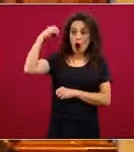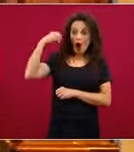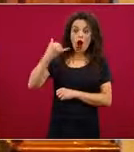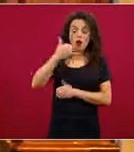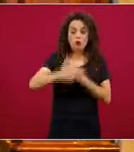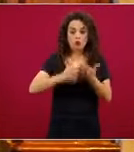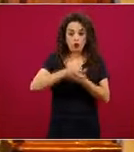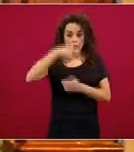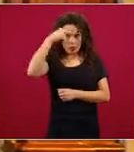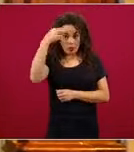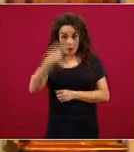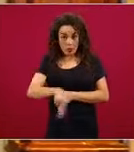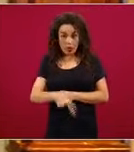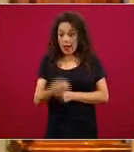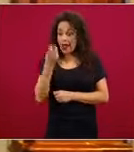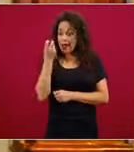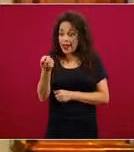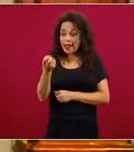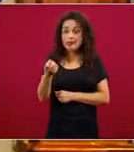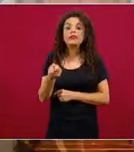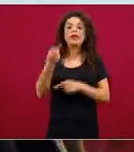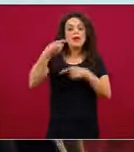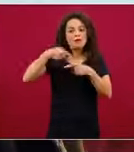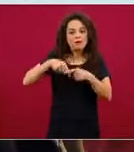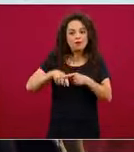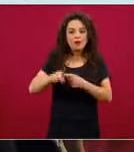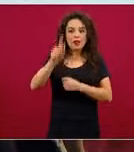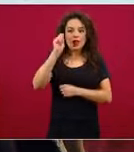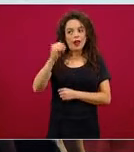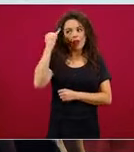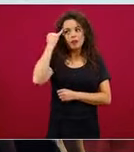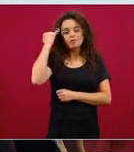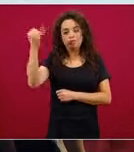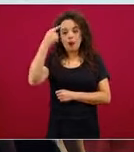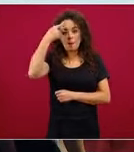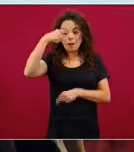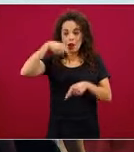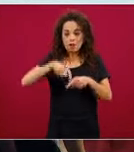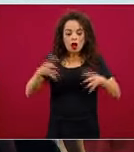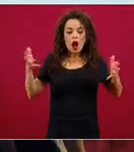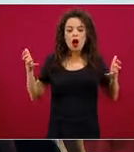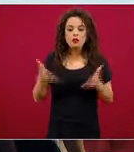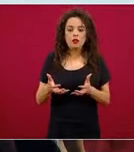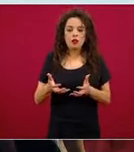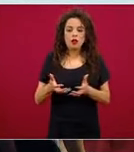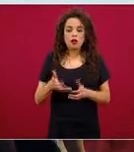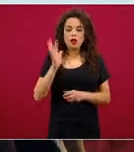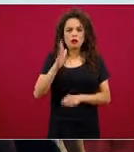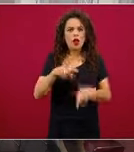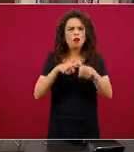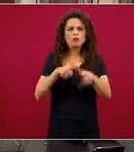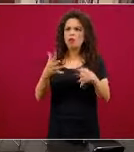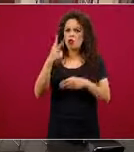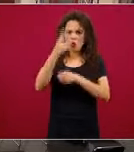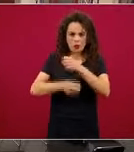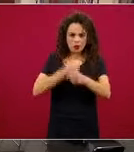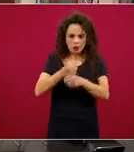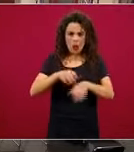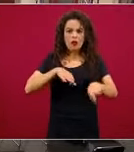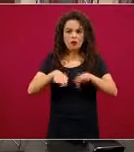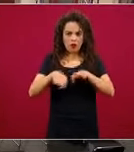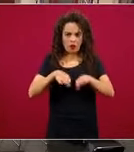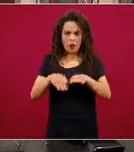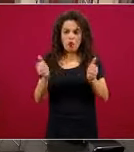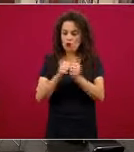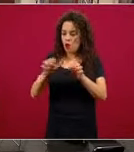de México, y ahí arrancó la iniciativa operativamente. Ya teníamos trabajando por lo menos 2 años en la parte de